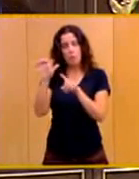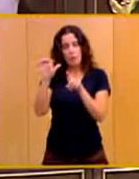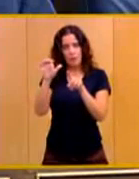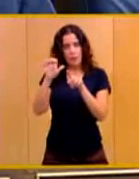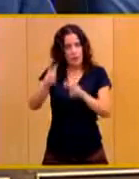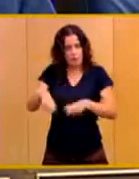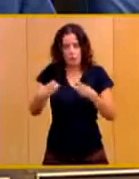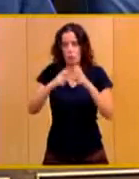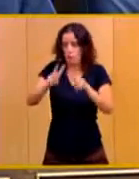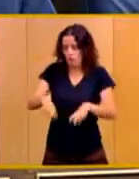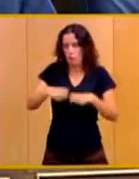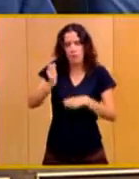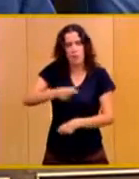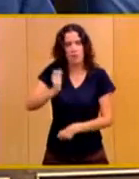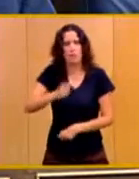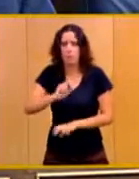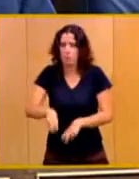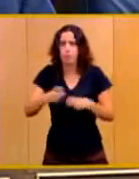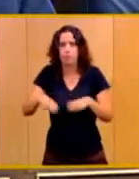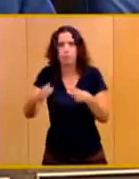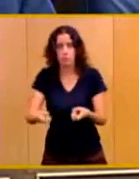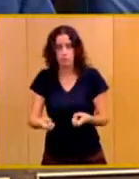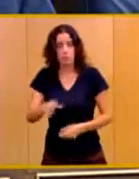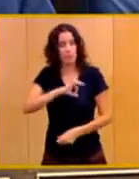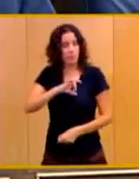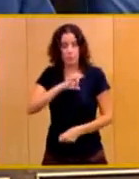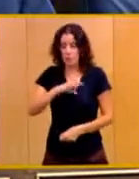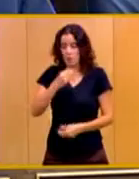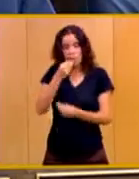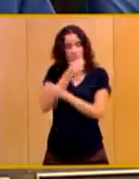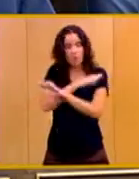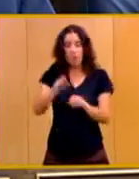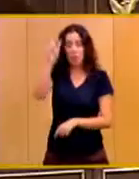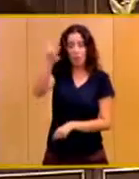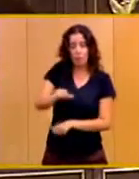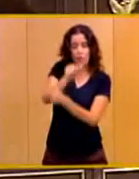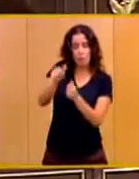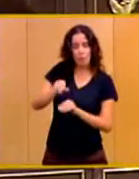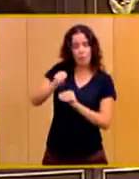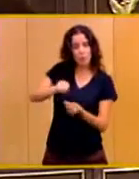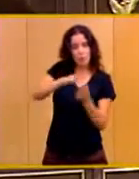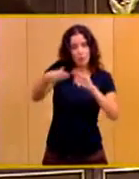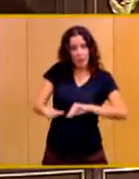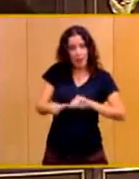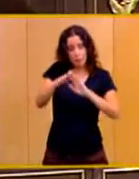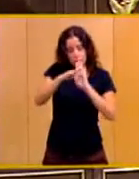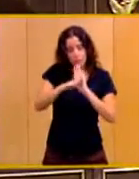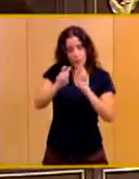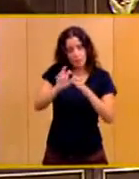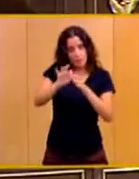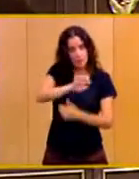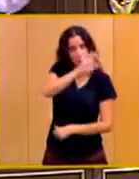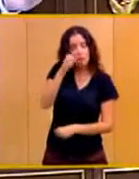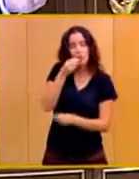rectificaciones. Señoría, lo mejor que se puede decir de su manera de aplicar las directrices europeas es que